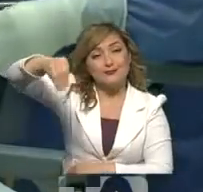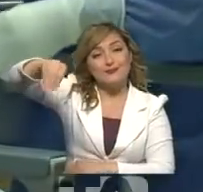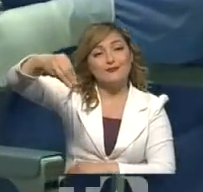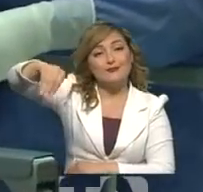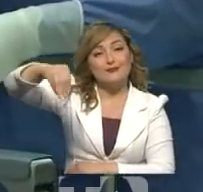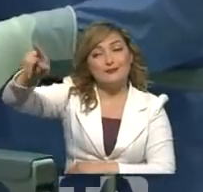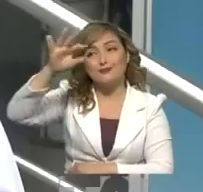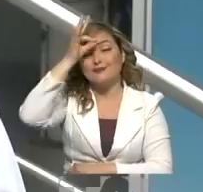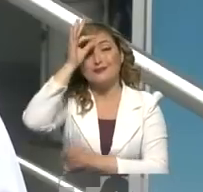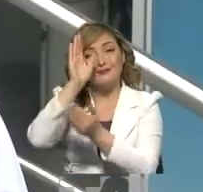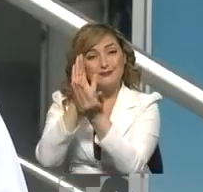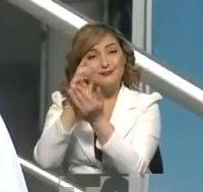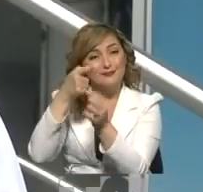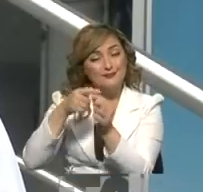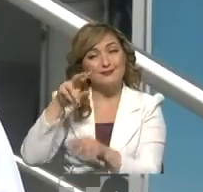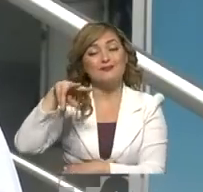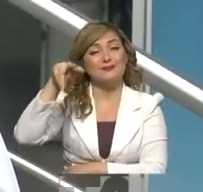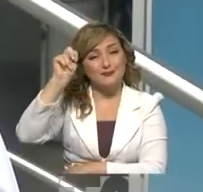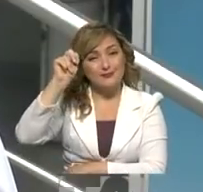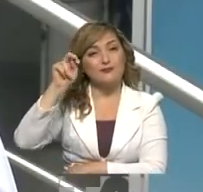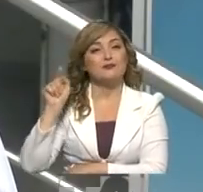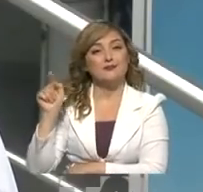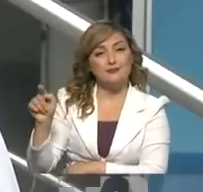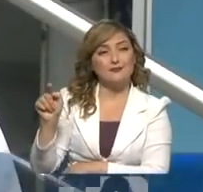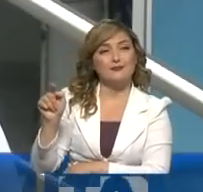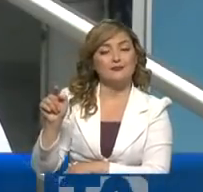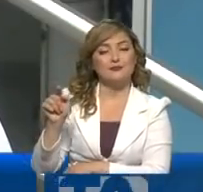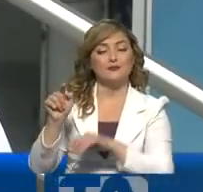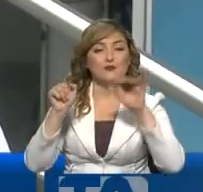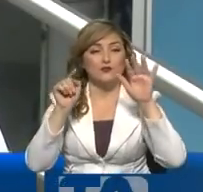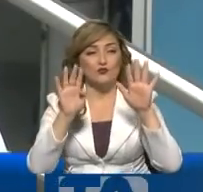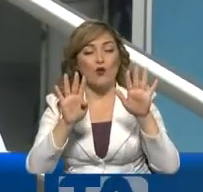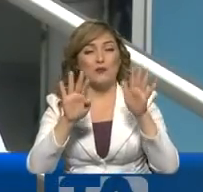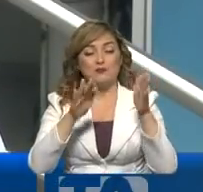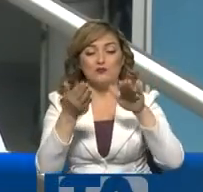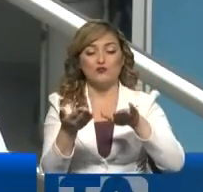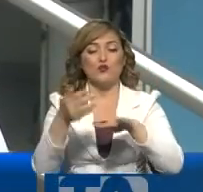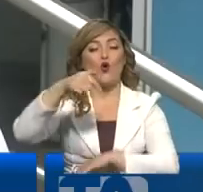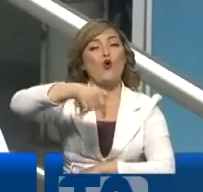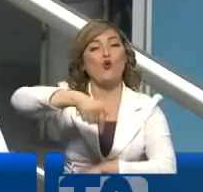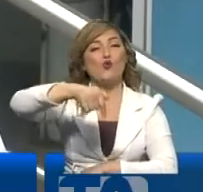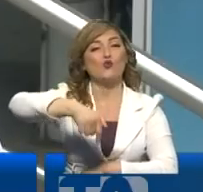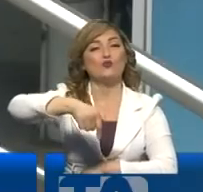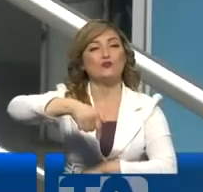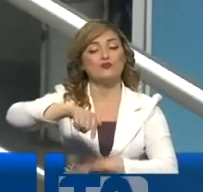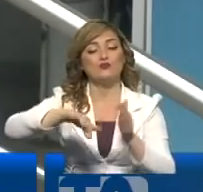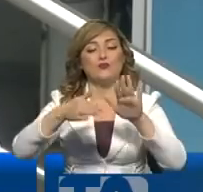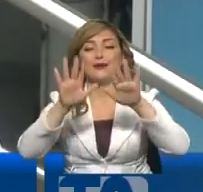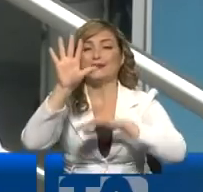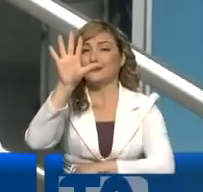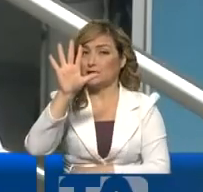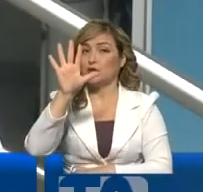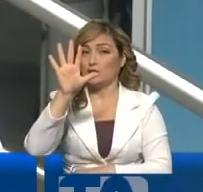miércoles en el hospital hemos tenido días de hasta 9 fallecidos. Para hoy tuvimos el deceso de